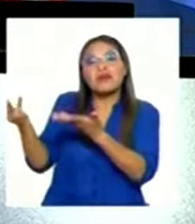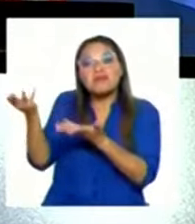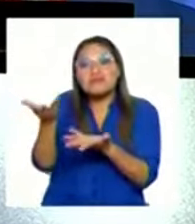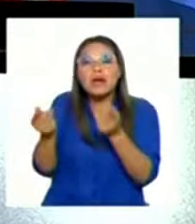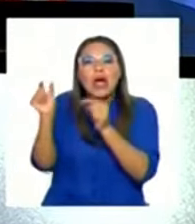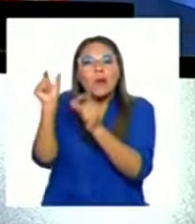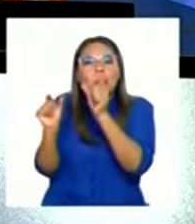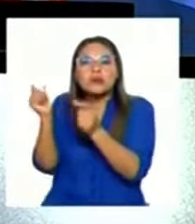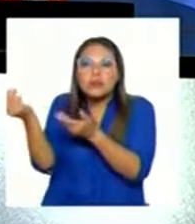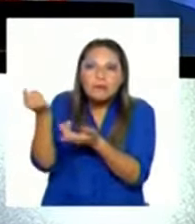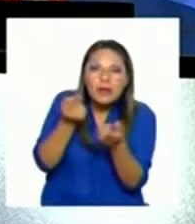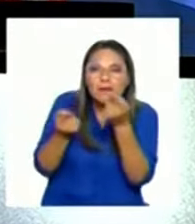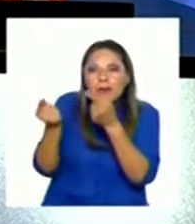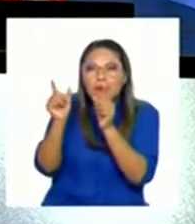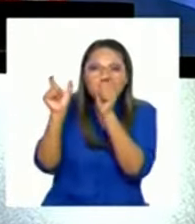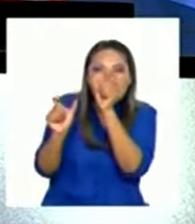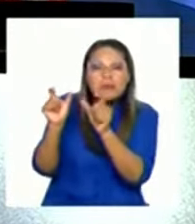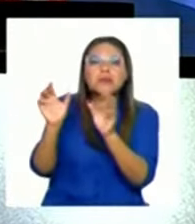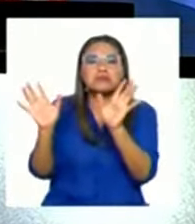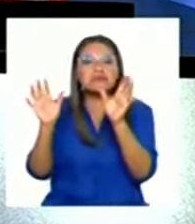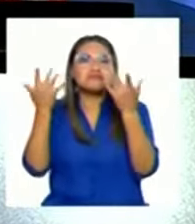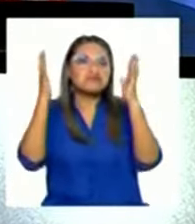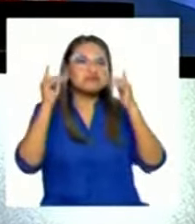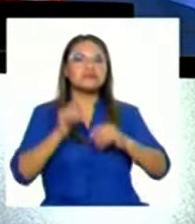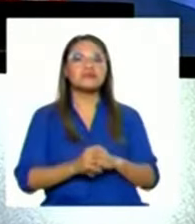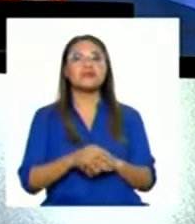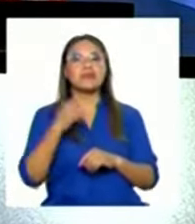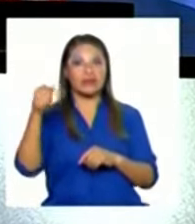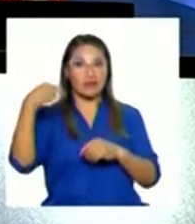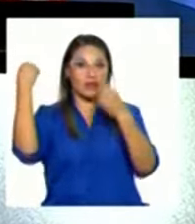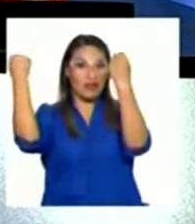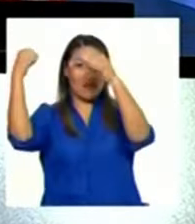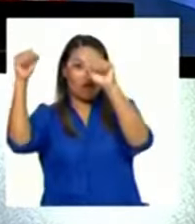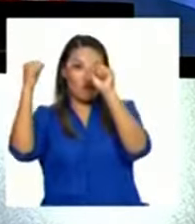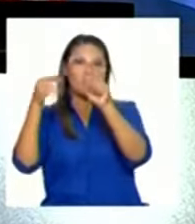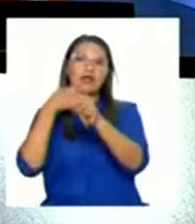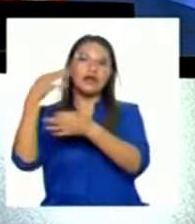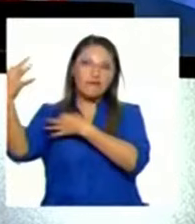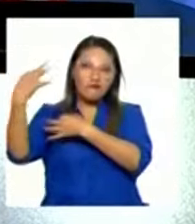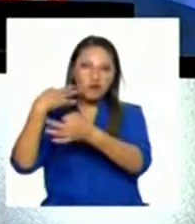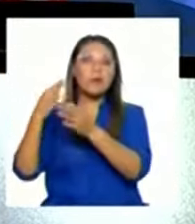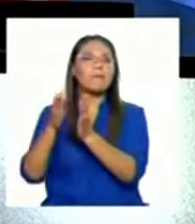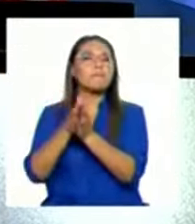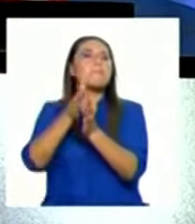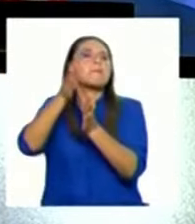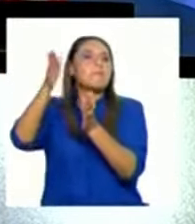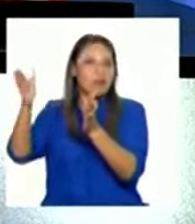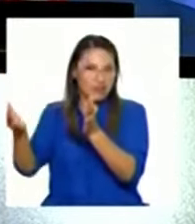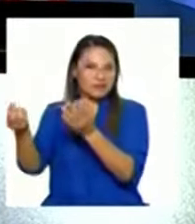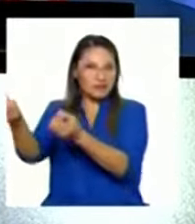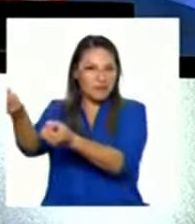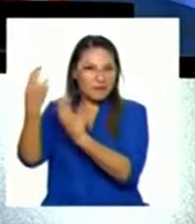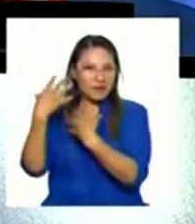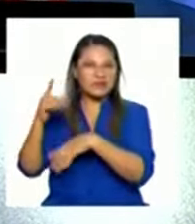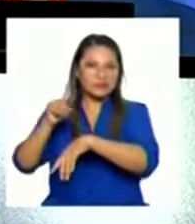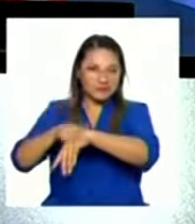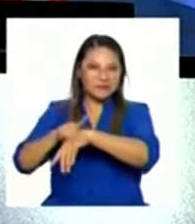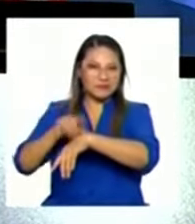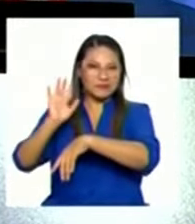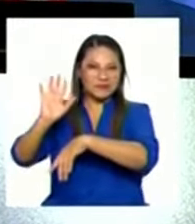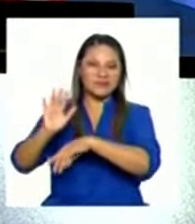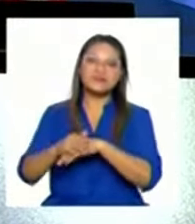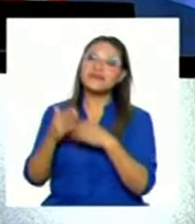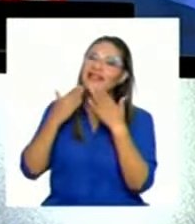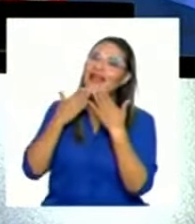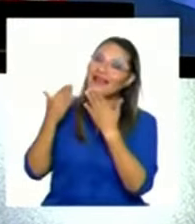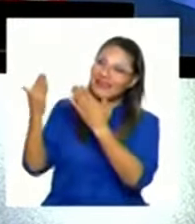Así es que estamos a la expectativa de lo que ocurra y ya en el bloque deportivo Lucho Tizano nos hablará del otro aspecto. En minutitos, nada. Gracias,